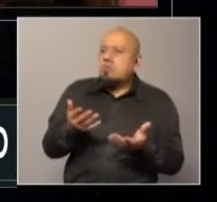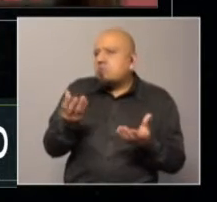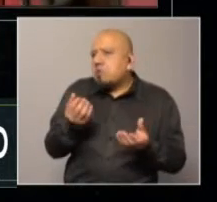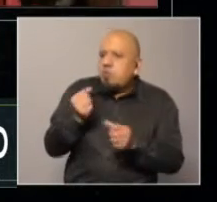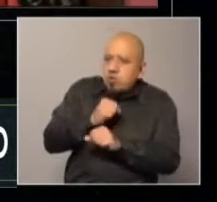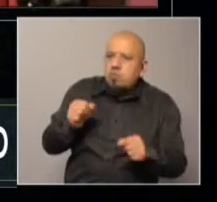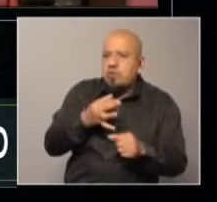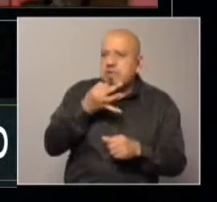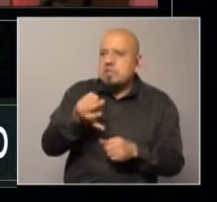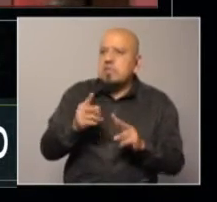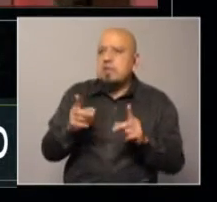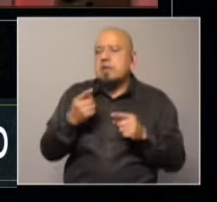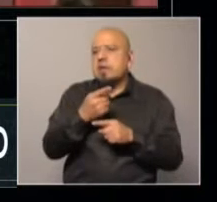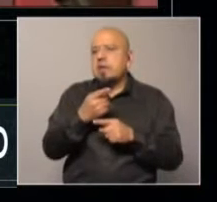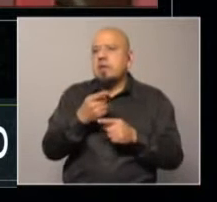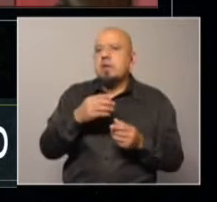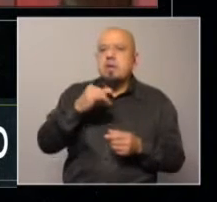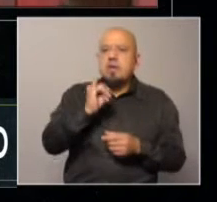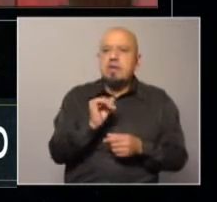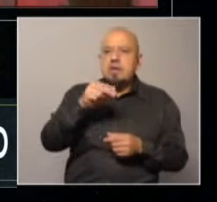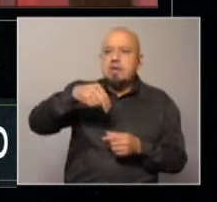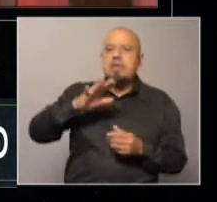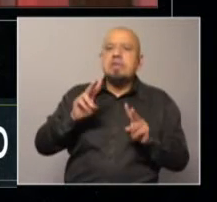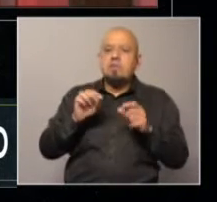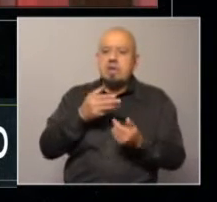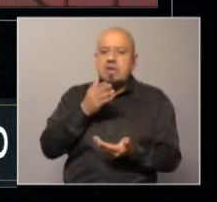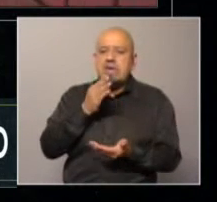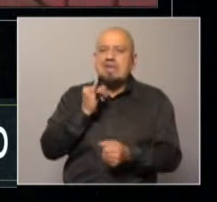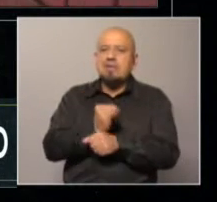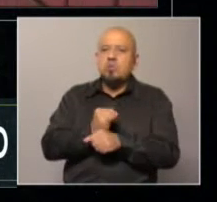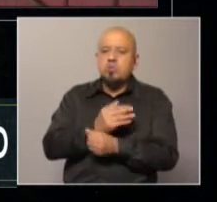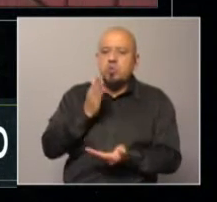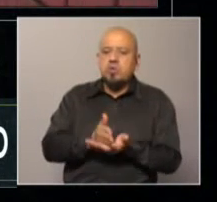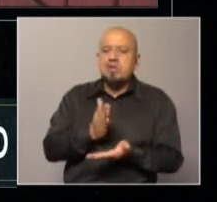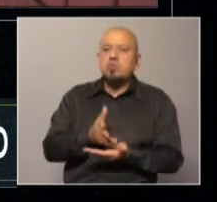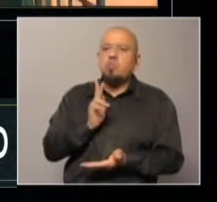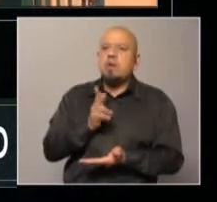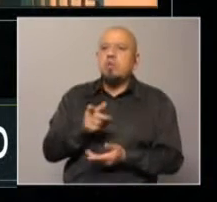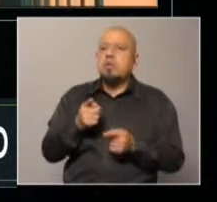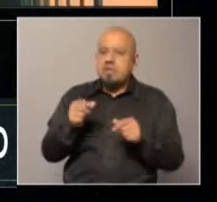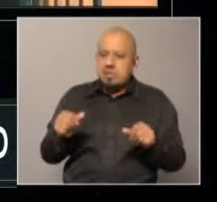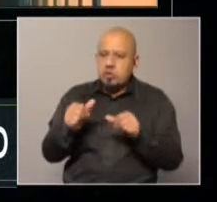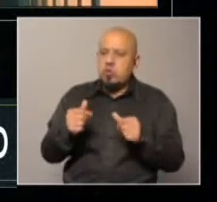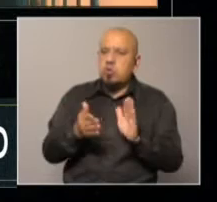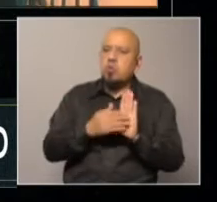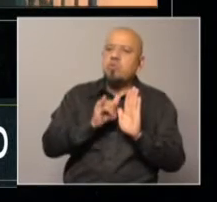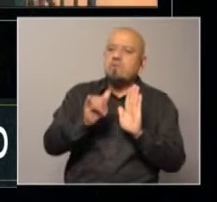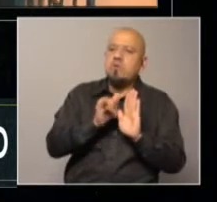las conclusiones del Instituto, de la Institución Nacional de Derechos Humanos, que hizo un informe sobre el INISA recientemente? Sí,